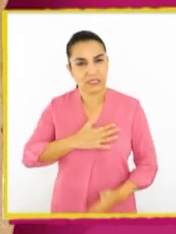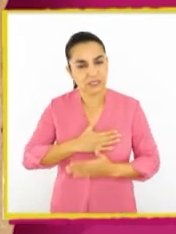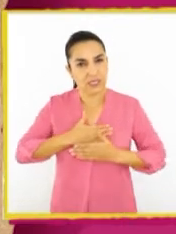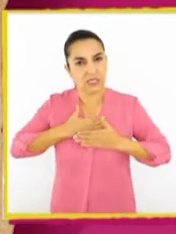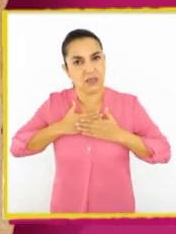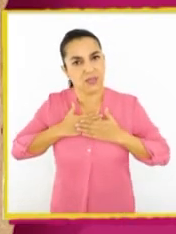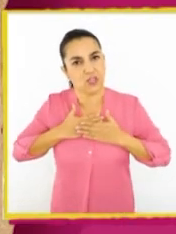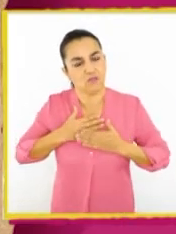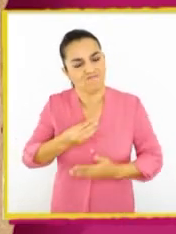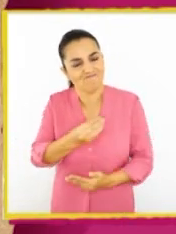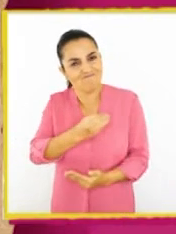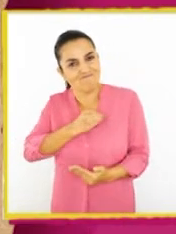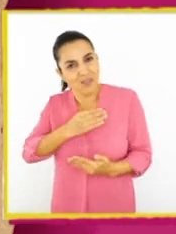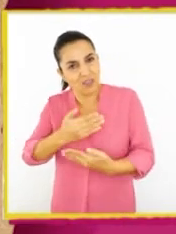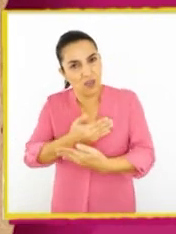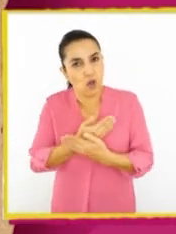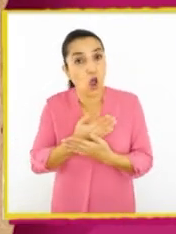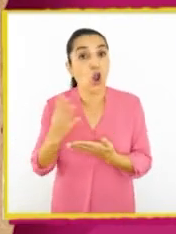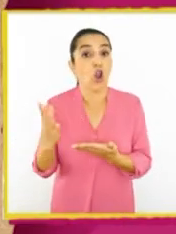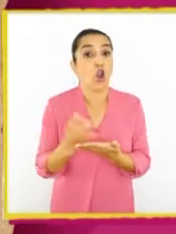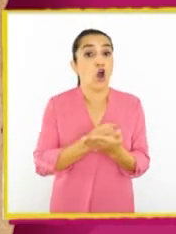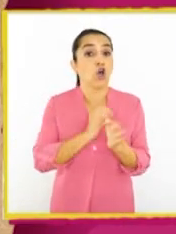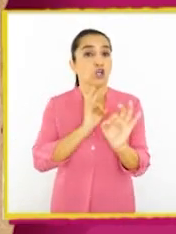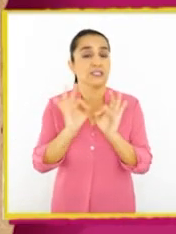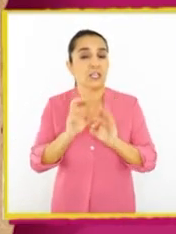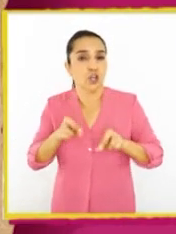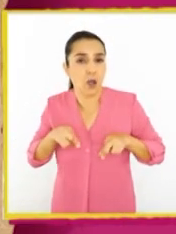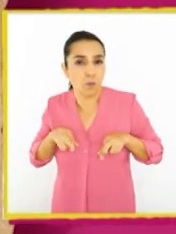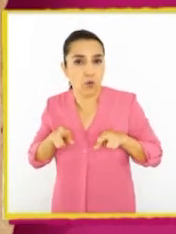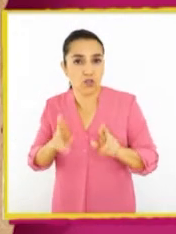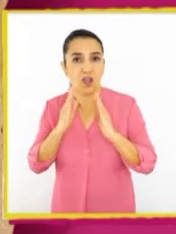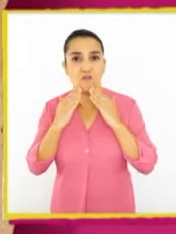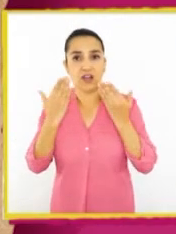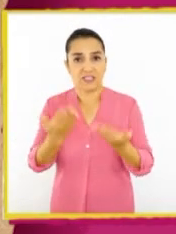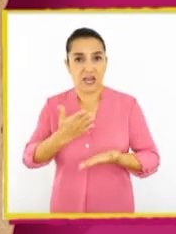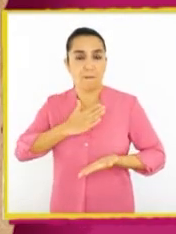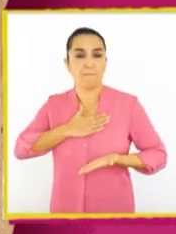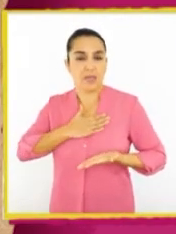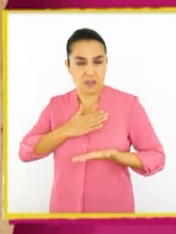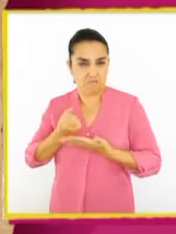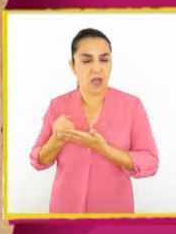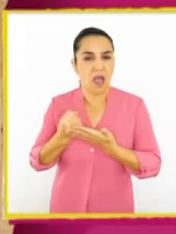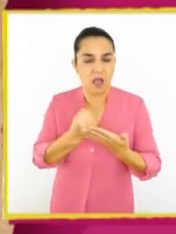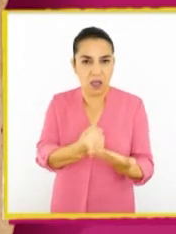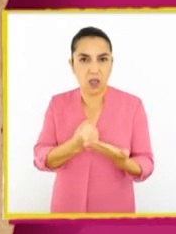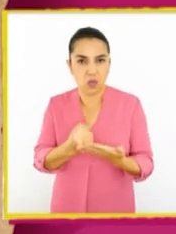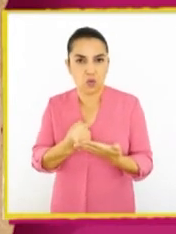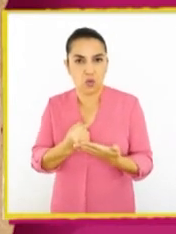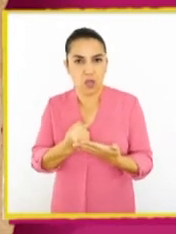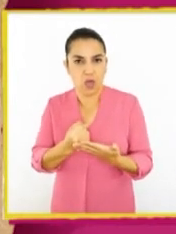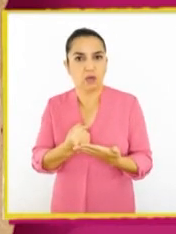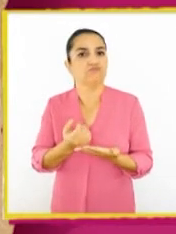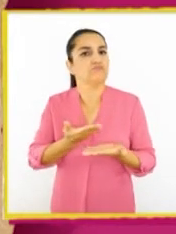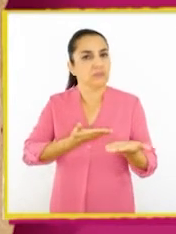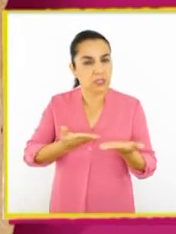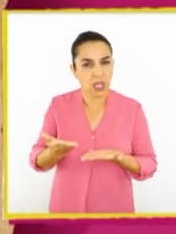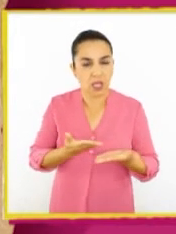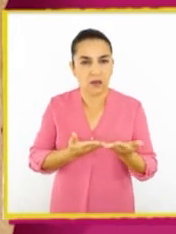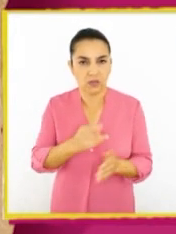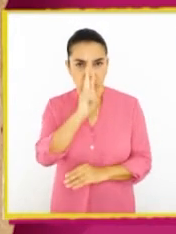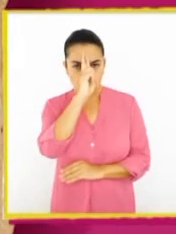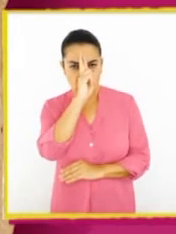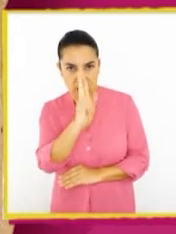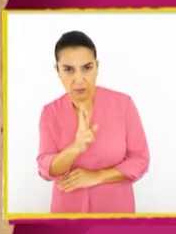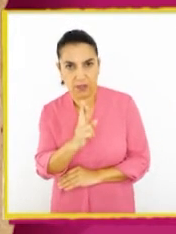mis sentimientos de condolencia, logro, señora, la oportunidad para ofrecerle mis servicios, consideraciones